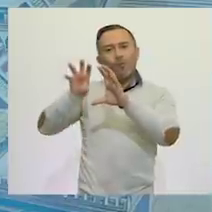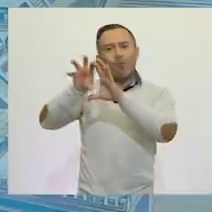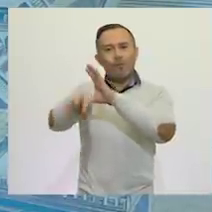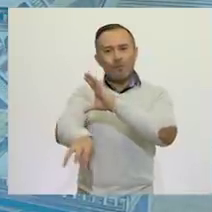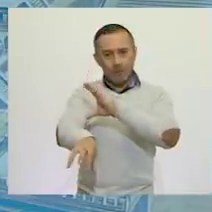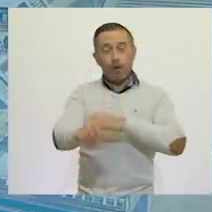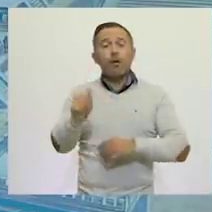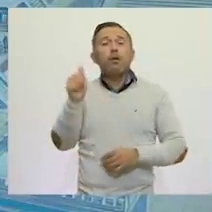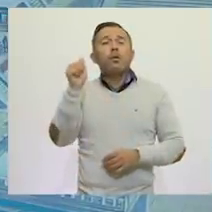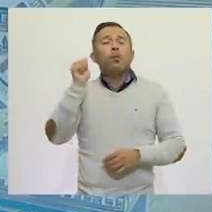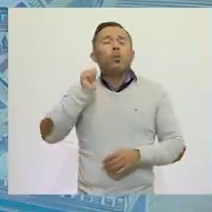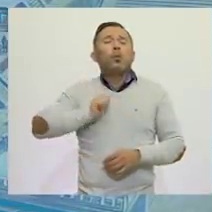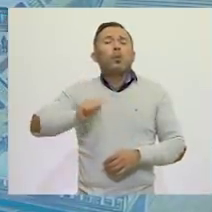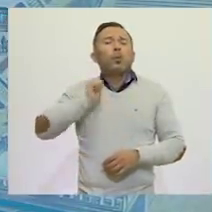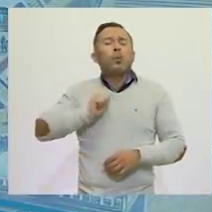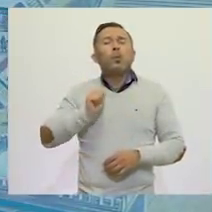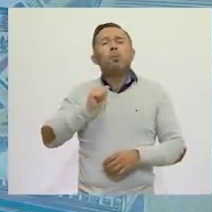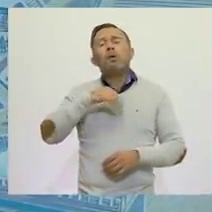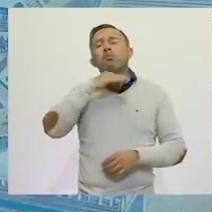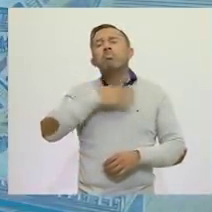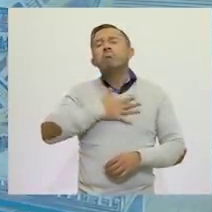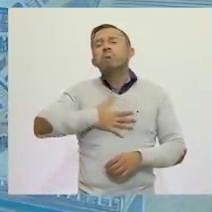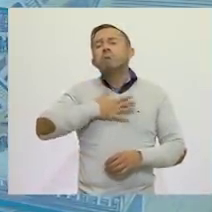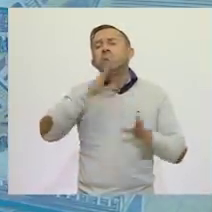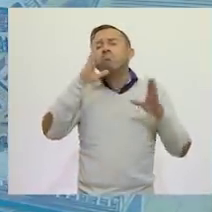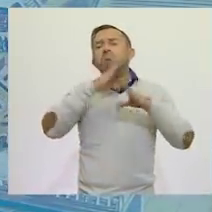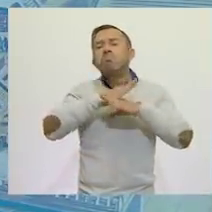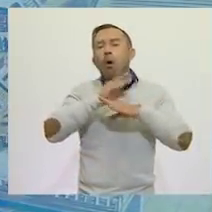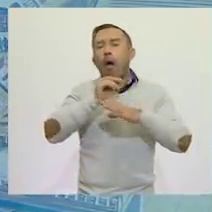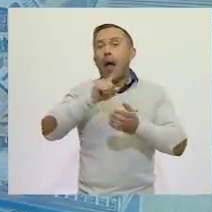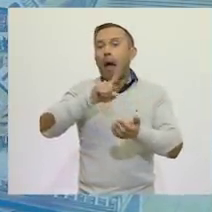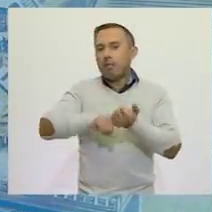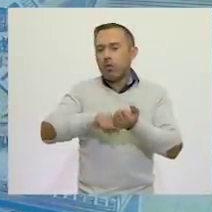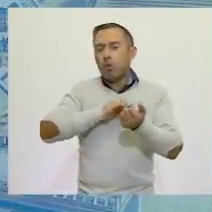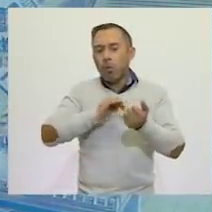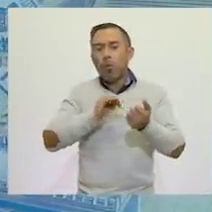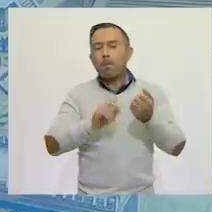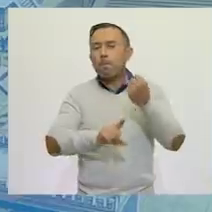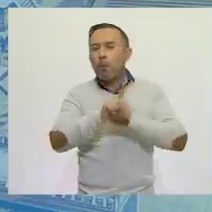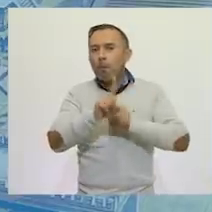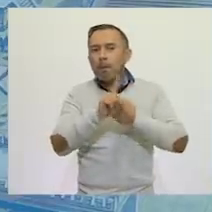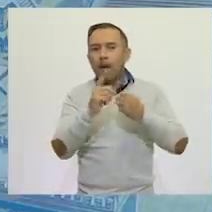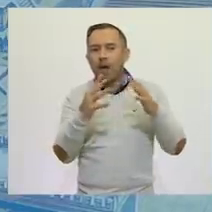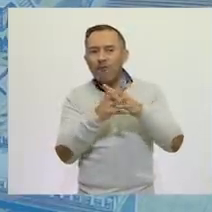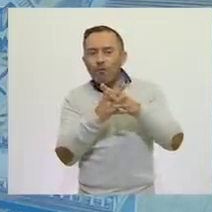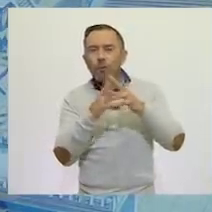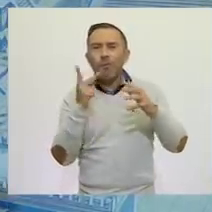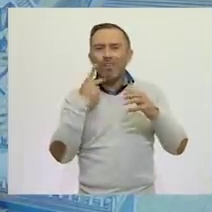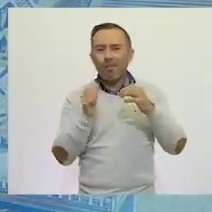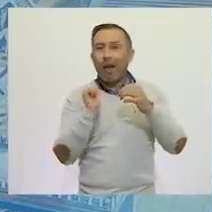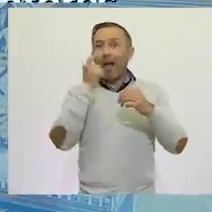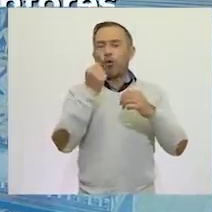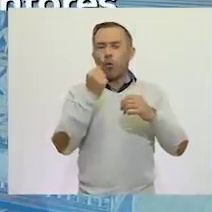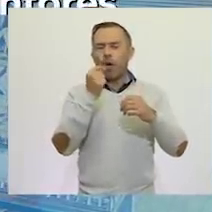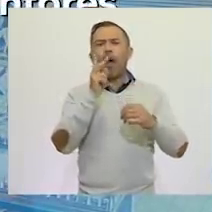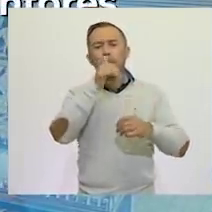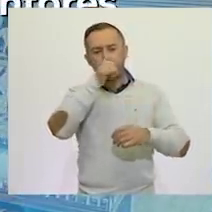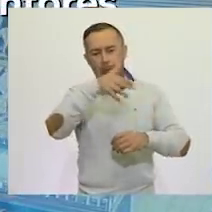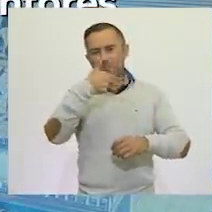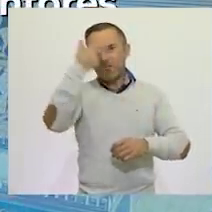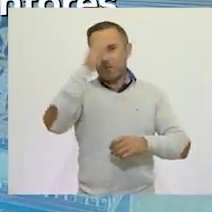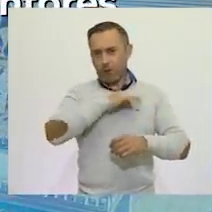se practicaba por diversión, sino para resolver problemas, incluso políticos y de repartición de tierras.